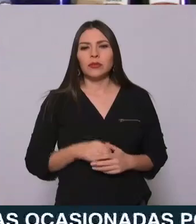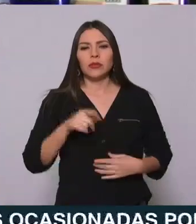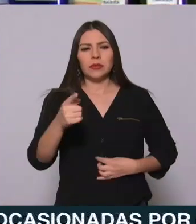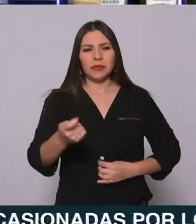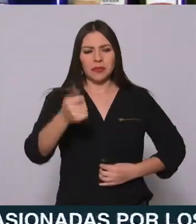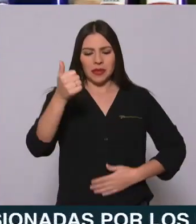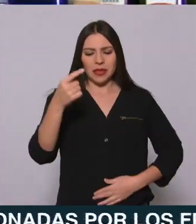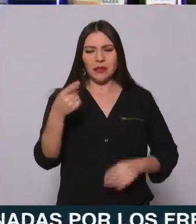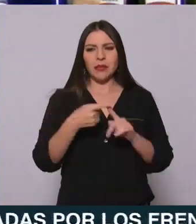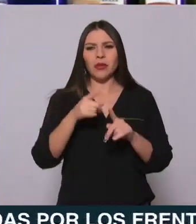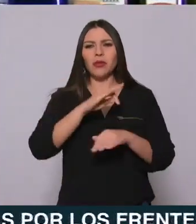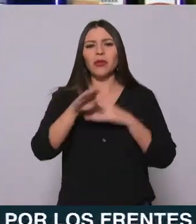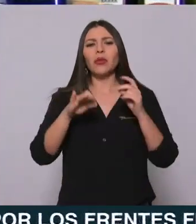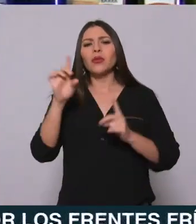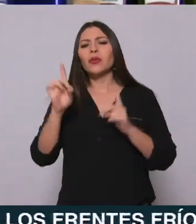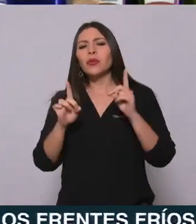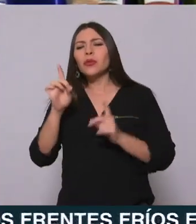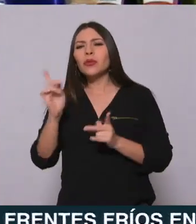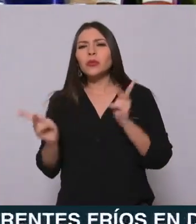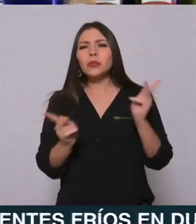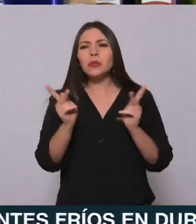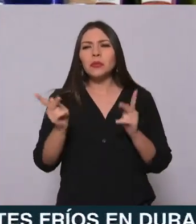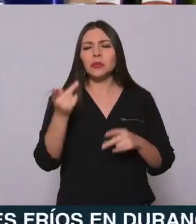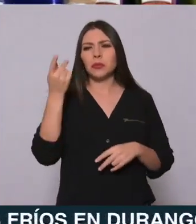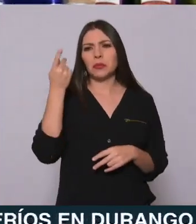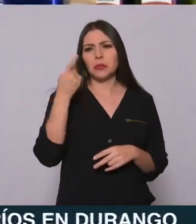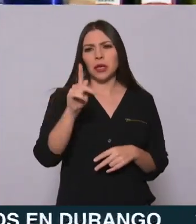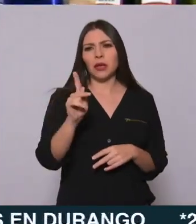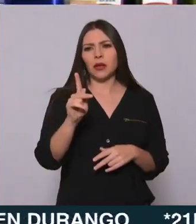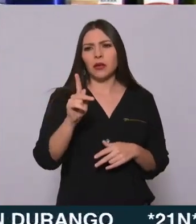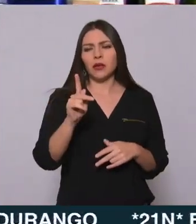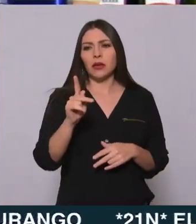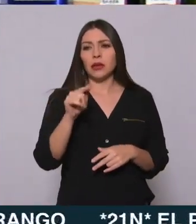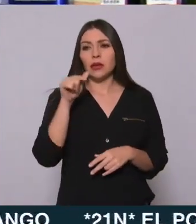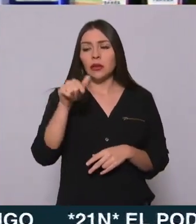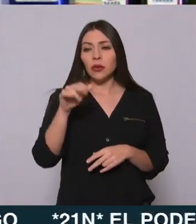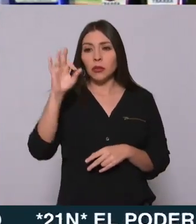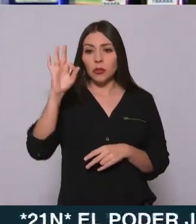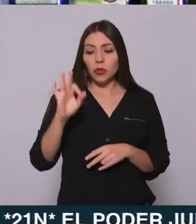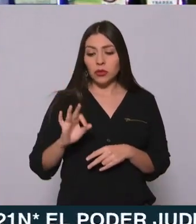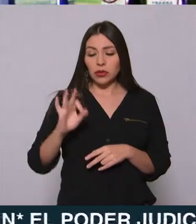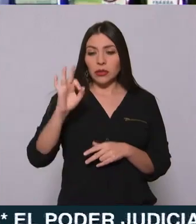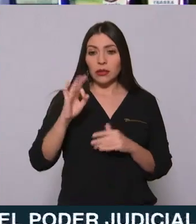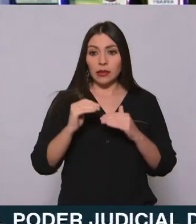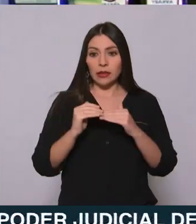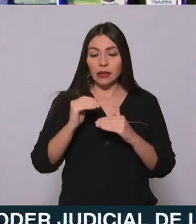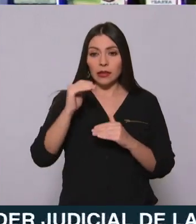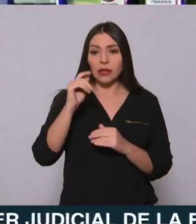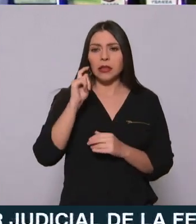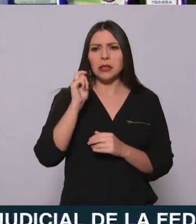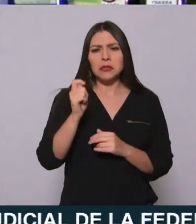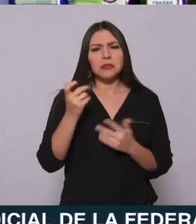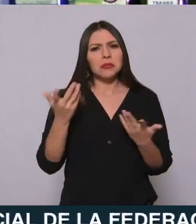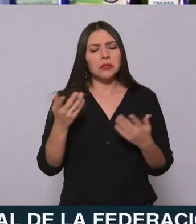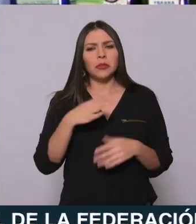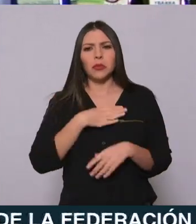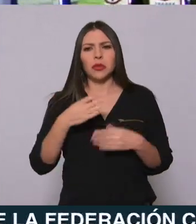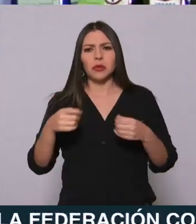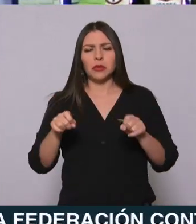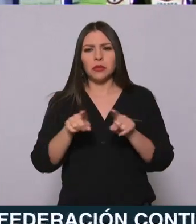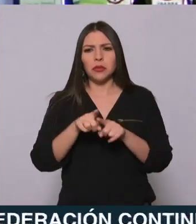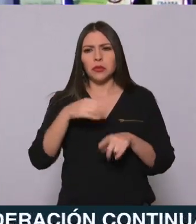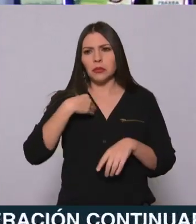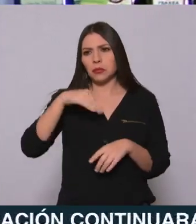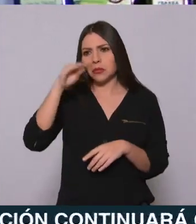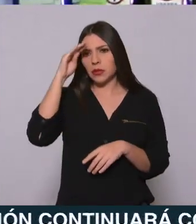especulamos, pero yo creo que el porcentaje que se va a aplicar es algo razonable y yo creo que